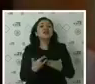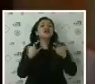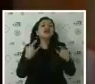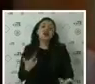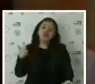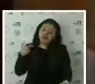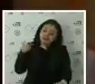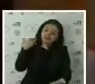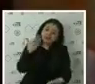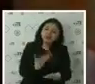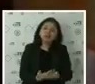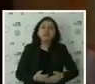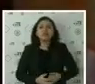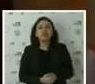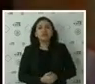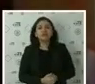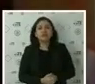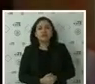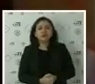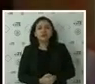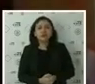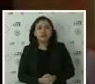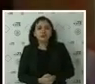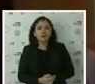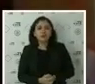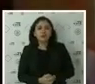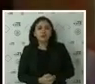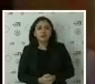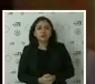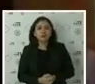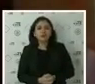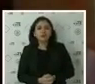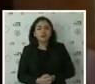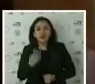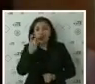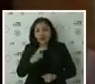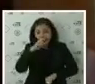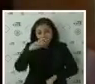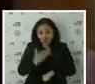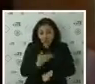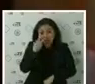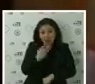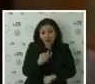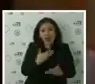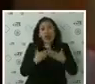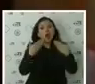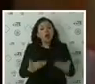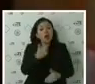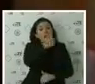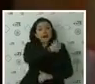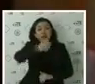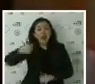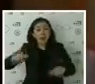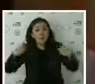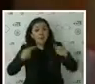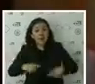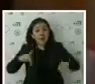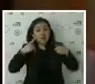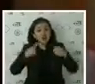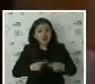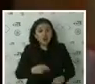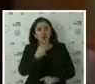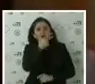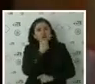histórica. La sociedad se va a ver cuando tengamos esta responsabilidad histórica. Hoy cada uno de nosotros, cada una